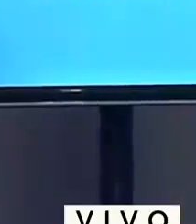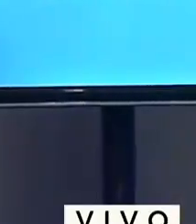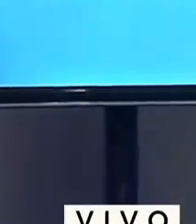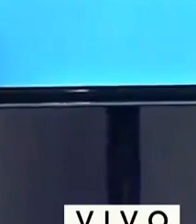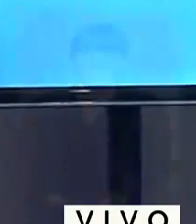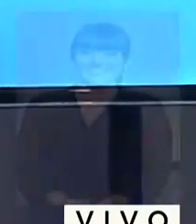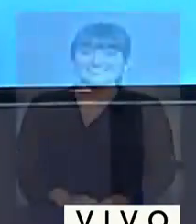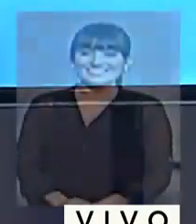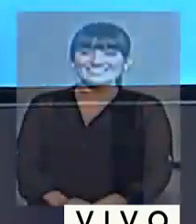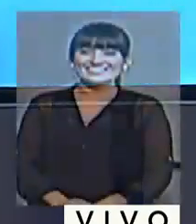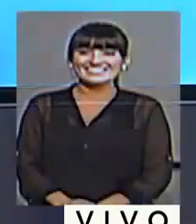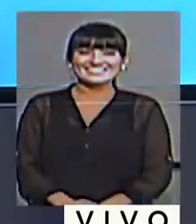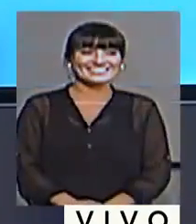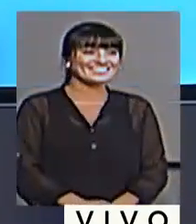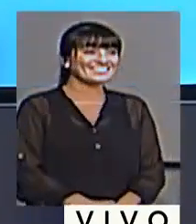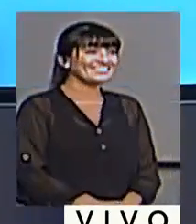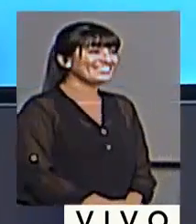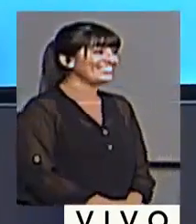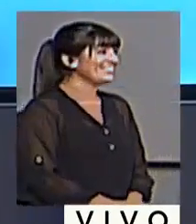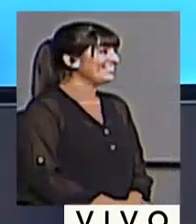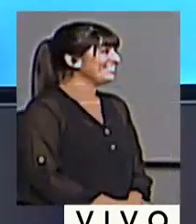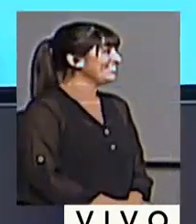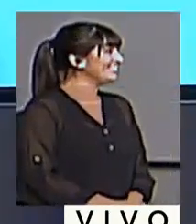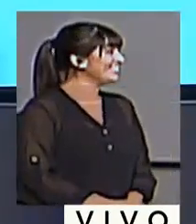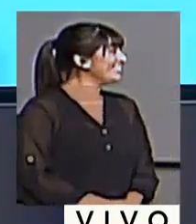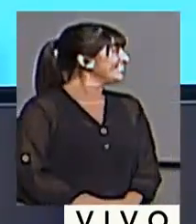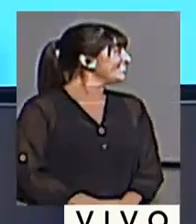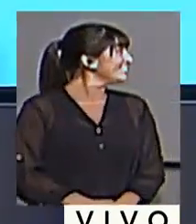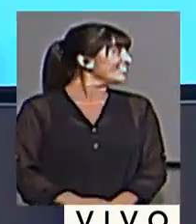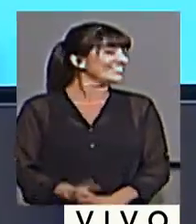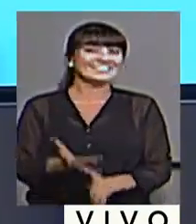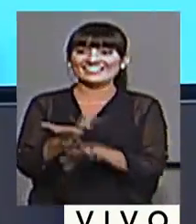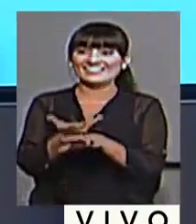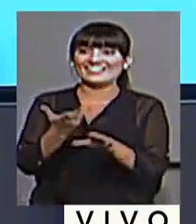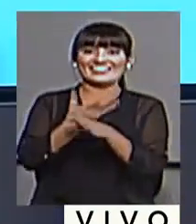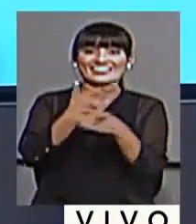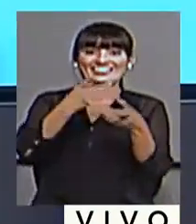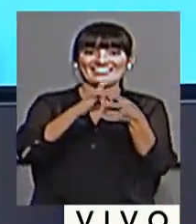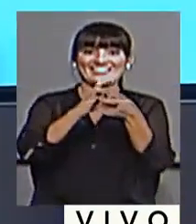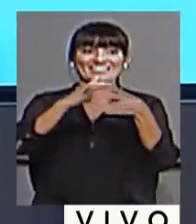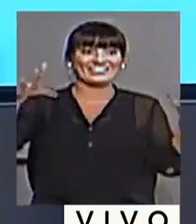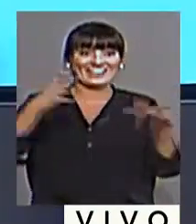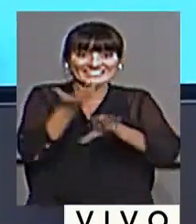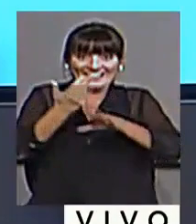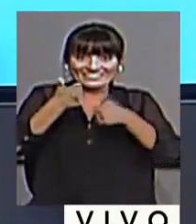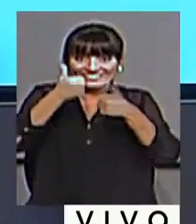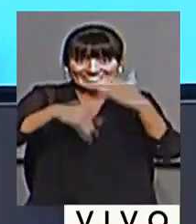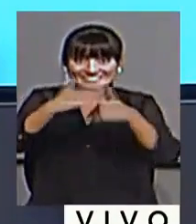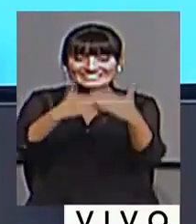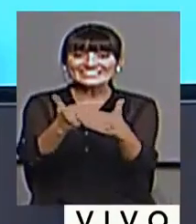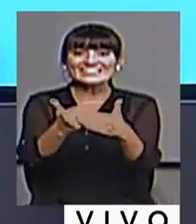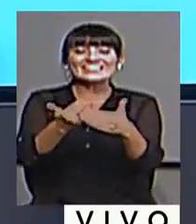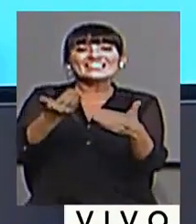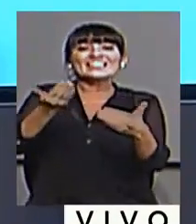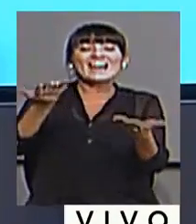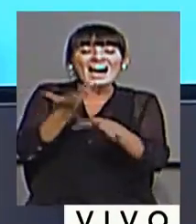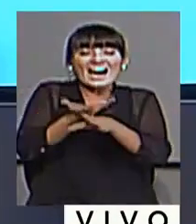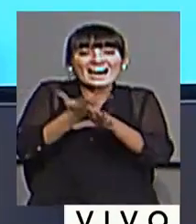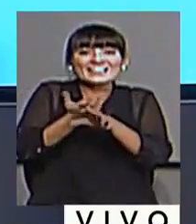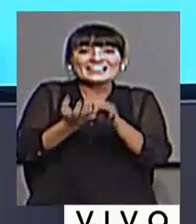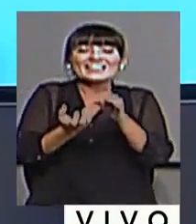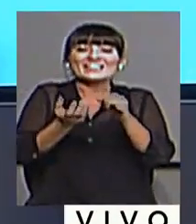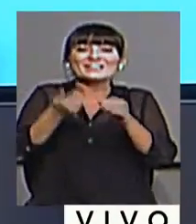Frente Amplio son partidos y movimientos políticos que le hacen bien a Chile, que le hacen bien a la democracia. Por lo tanto, hay que dejarlo tranquilo. Cada vez que un